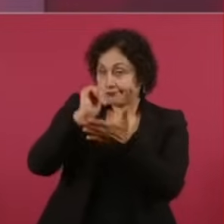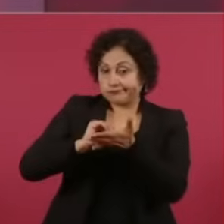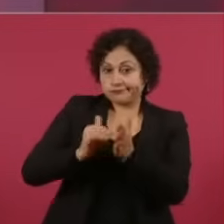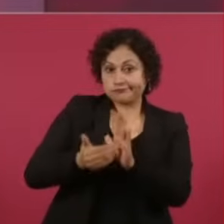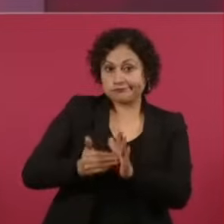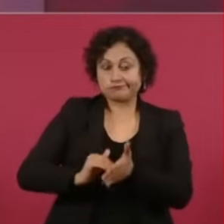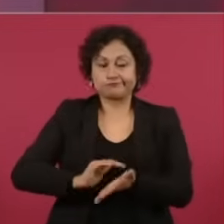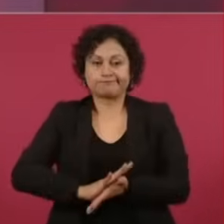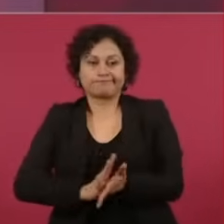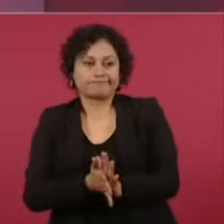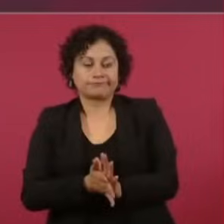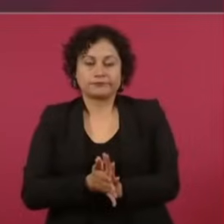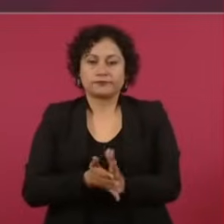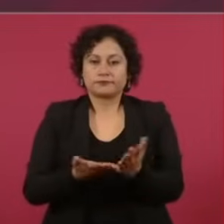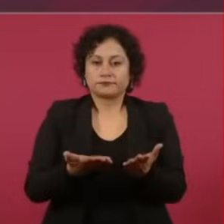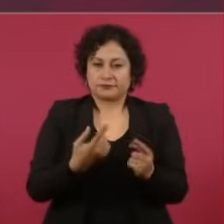con unanimidad.